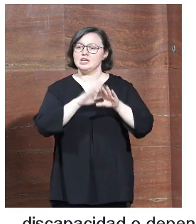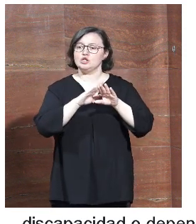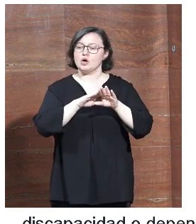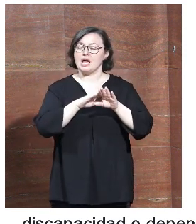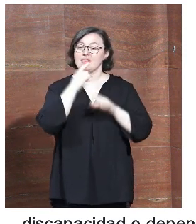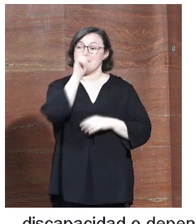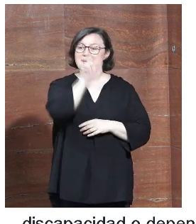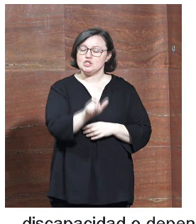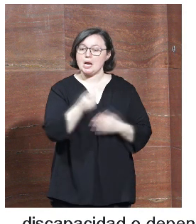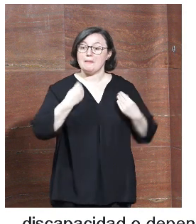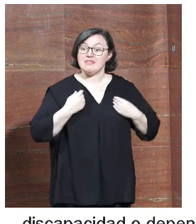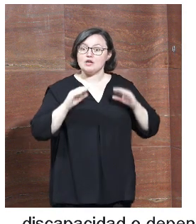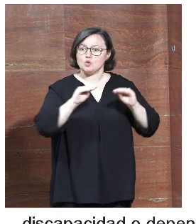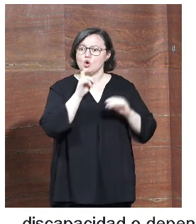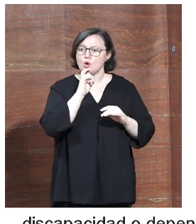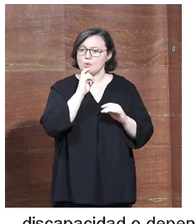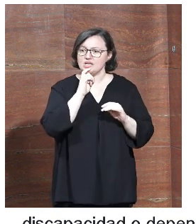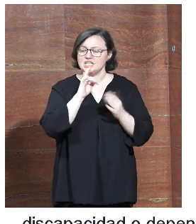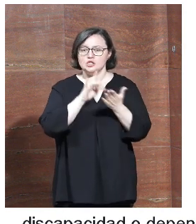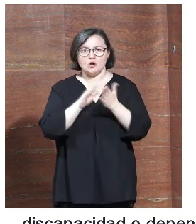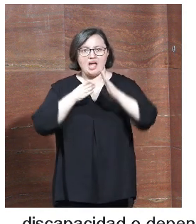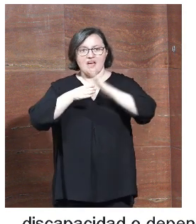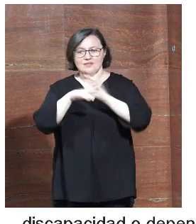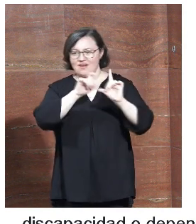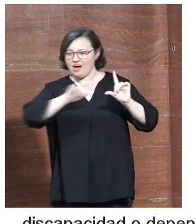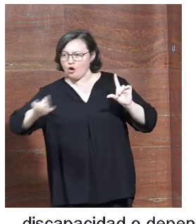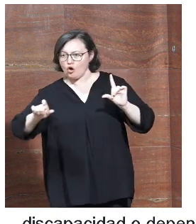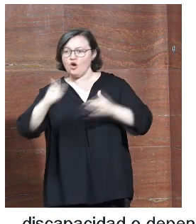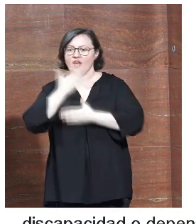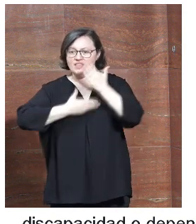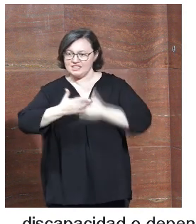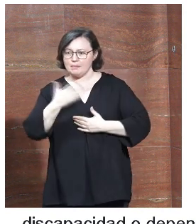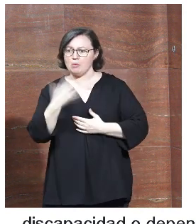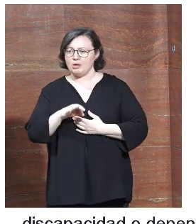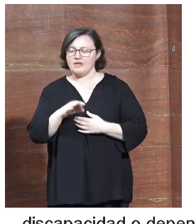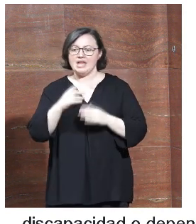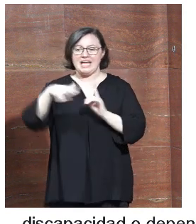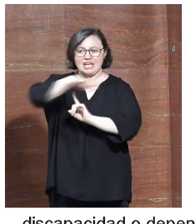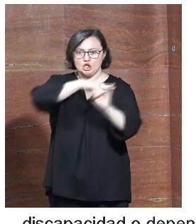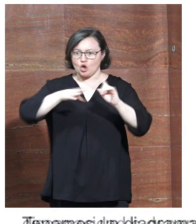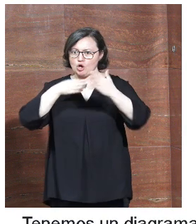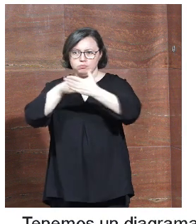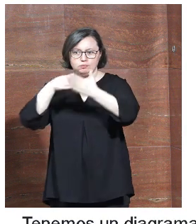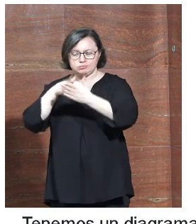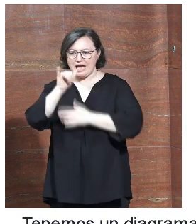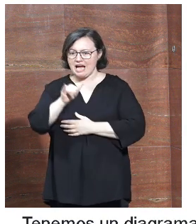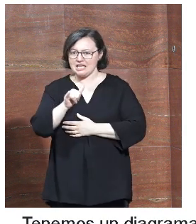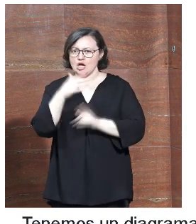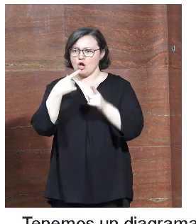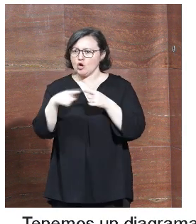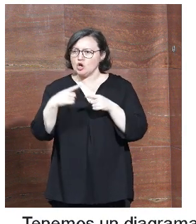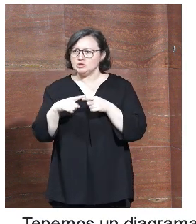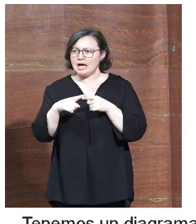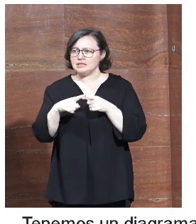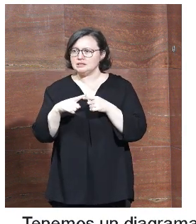de una persona, pues, oye, cuando naces estás por debajo del umbral de discapacidad, no te puedes manejar con el entorno, ¿verdad? Porque sabemos, no tenemos ni fuerza ni